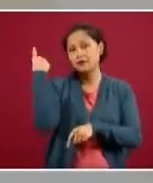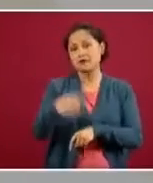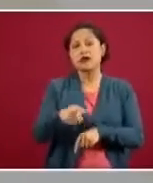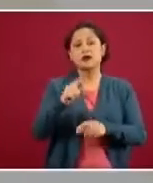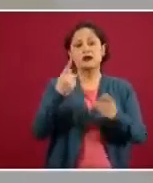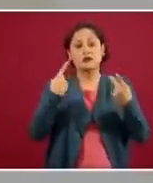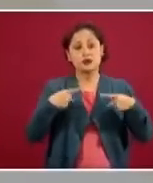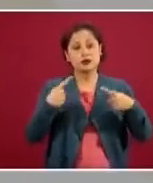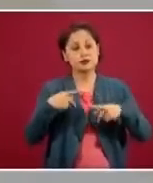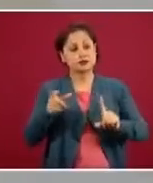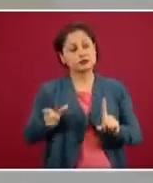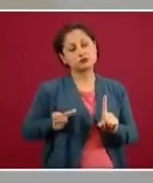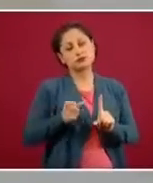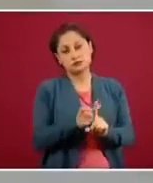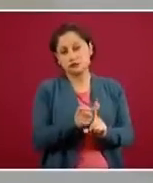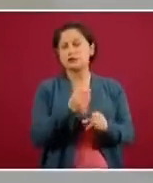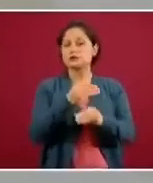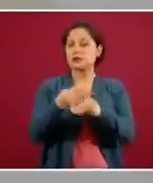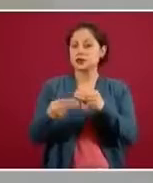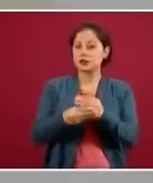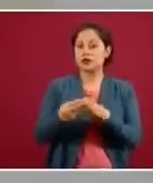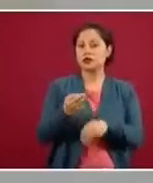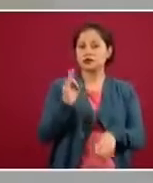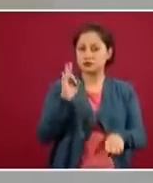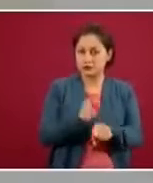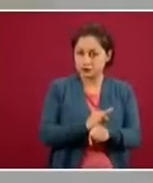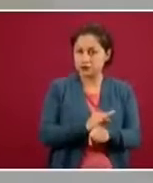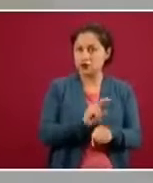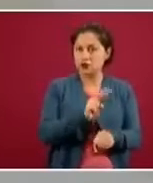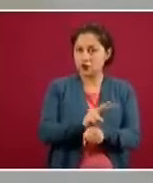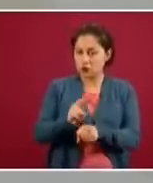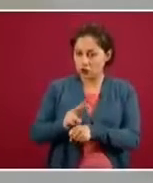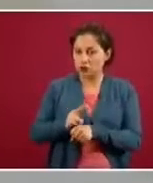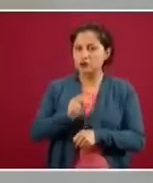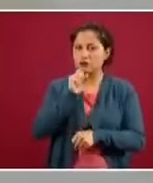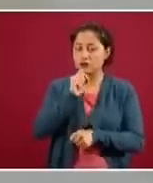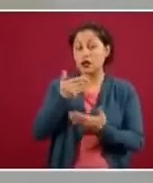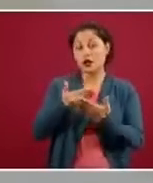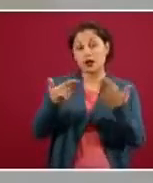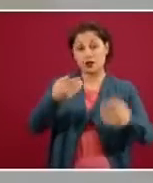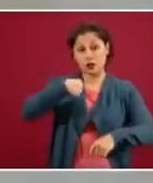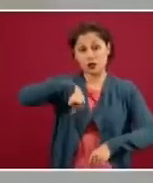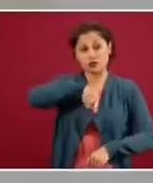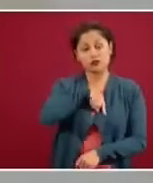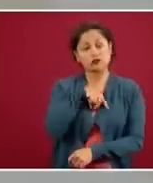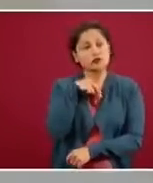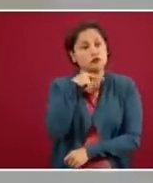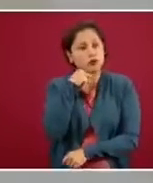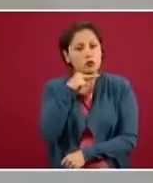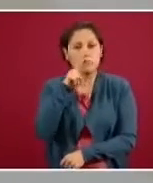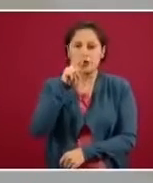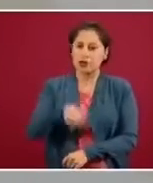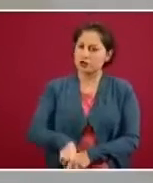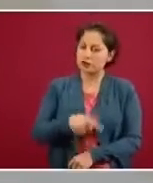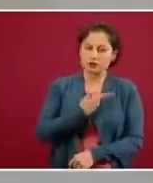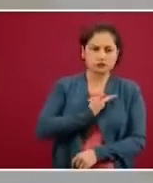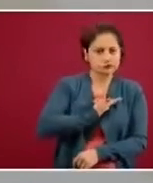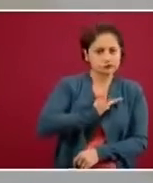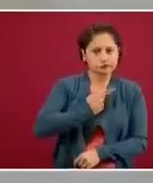los materiales y los equipos. Nos preocupa profundamente y nos indigna que el personal de